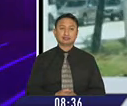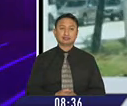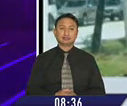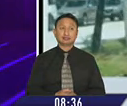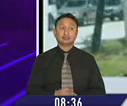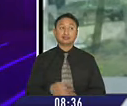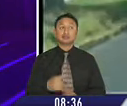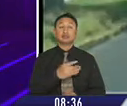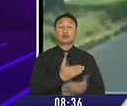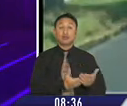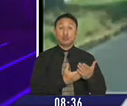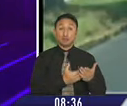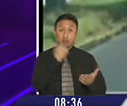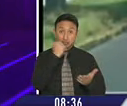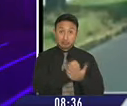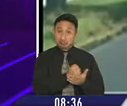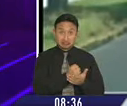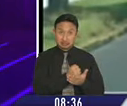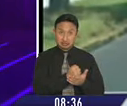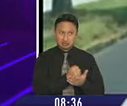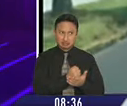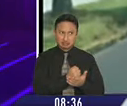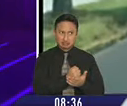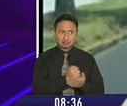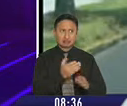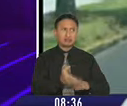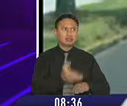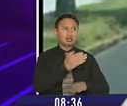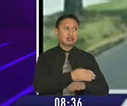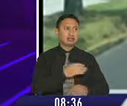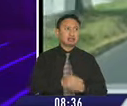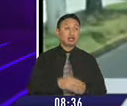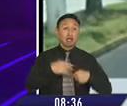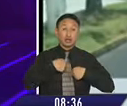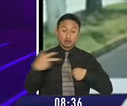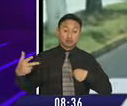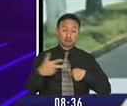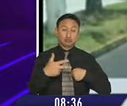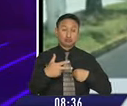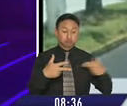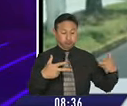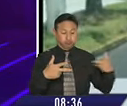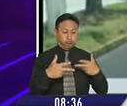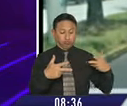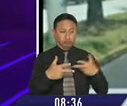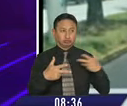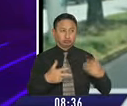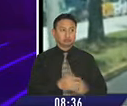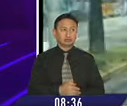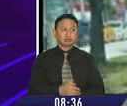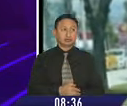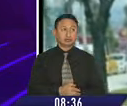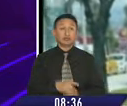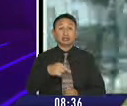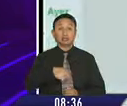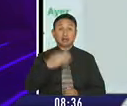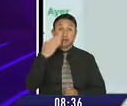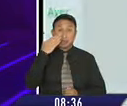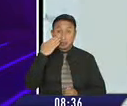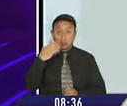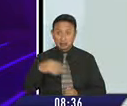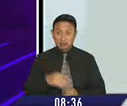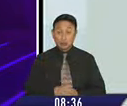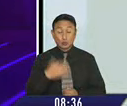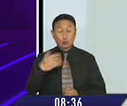uy, un montón sin placas. La otra mañana no le daba paso y poco más le mentaron a mi mamita.